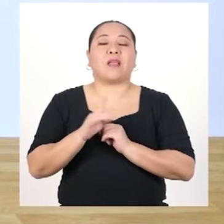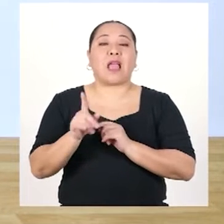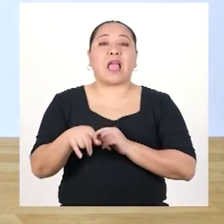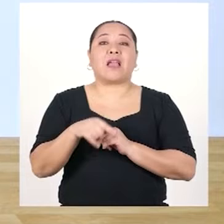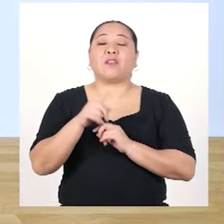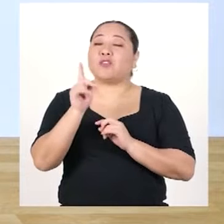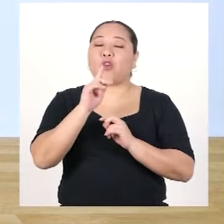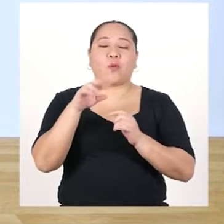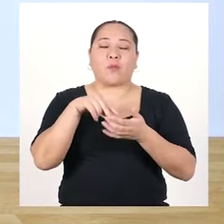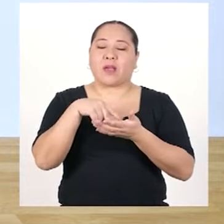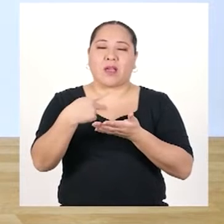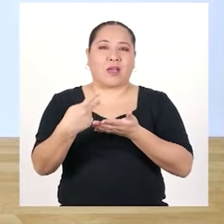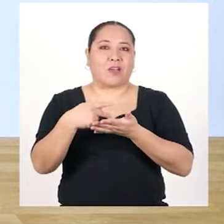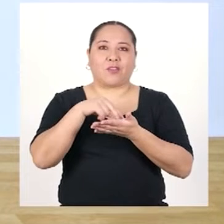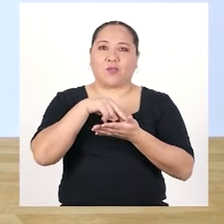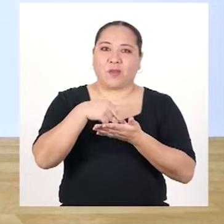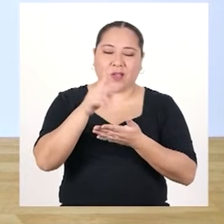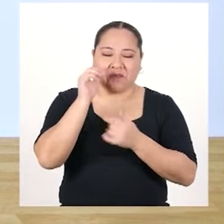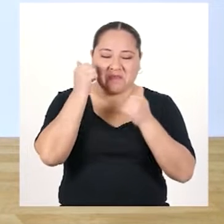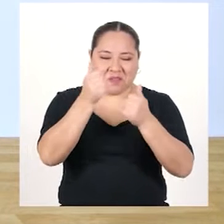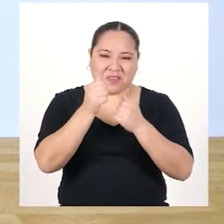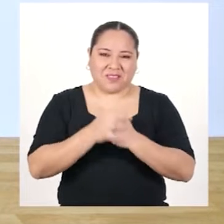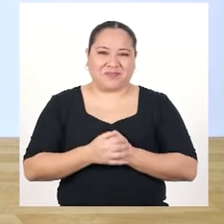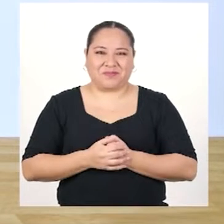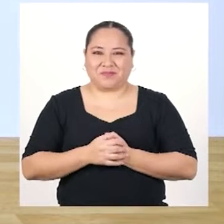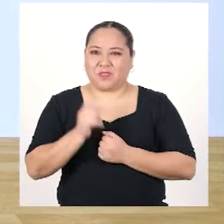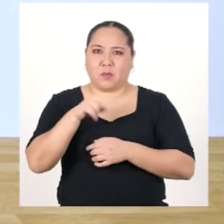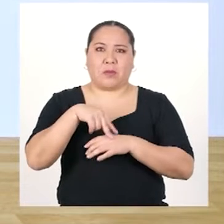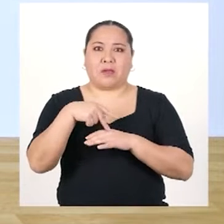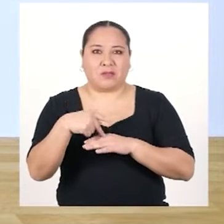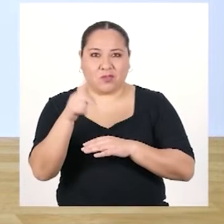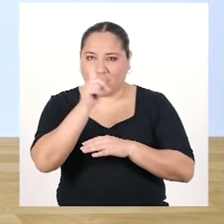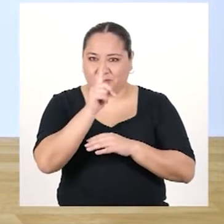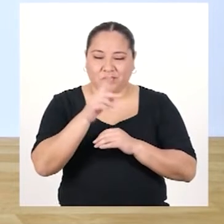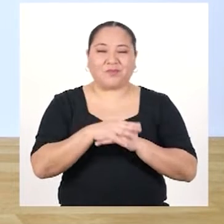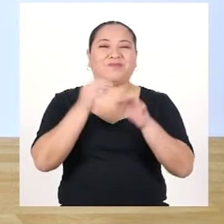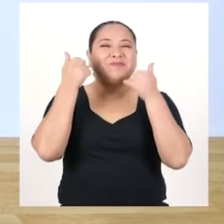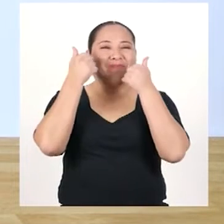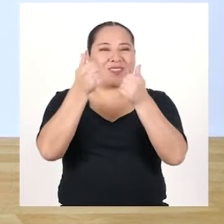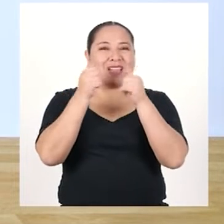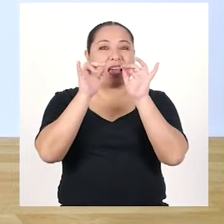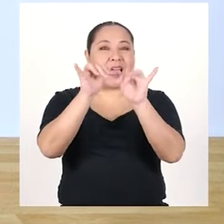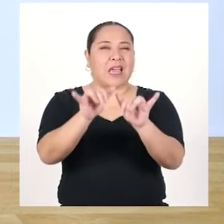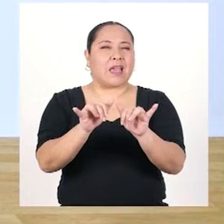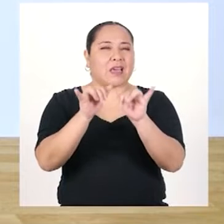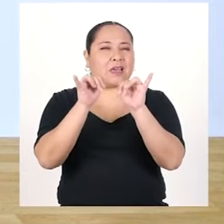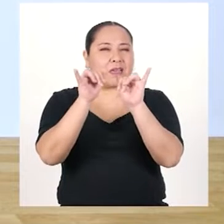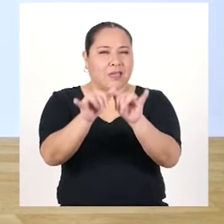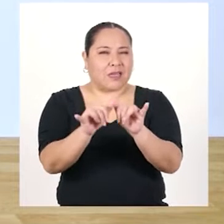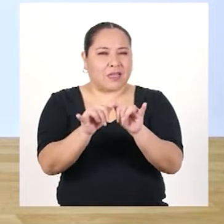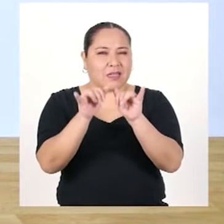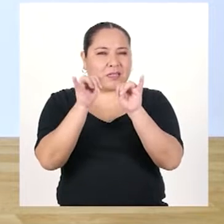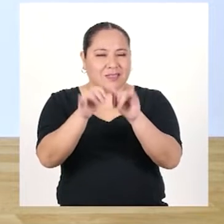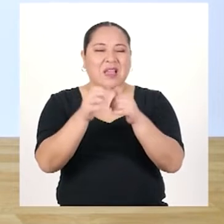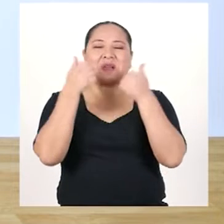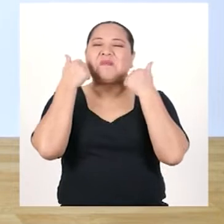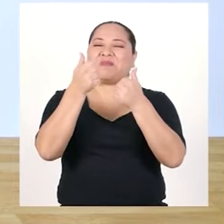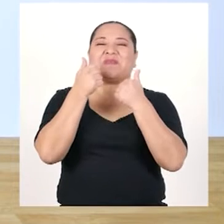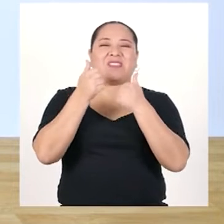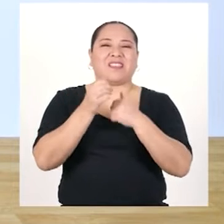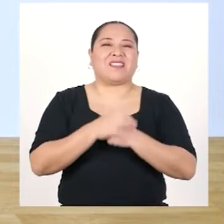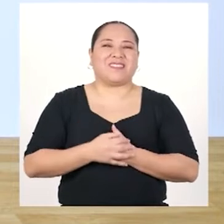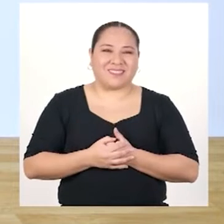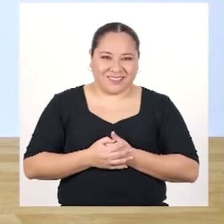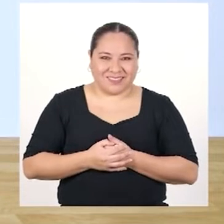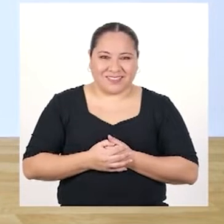Equilibrio, no me caigo. Eso es. No me caigo. Muy bien, mantengo. Eso